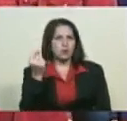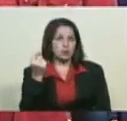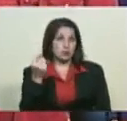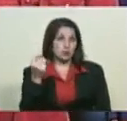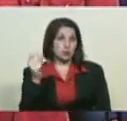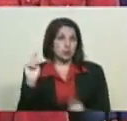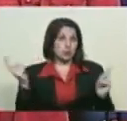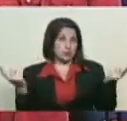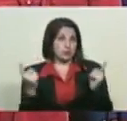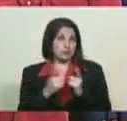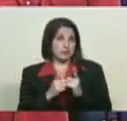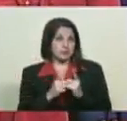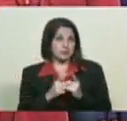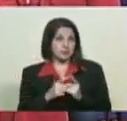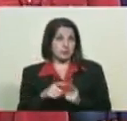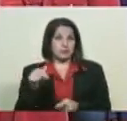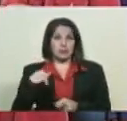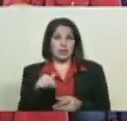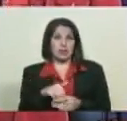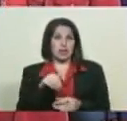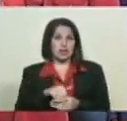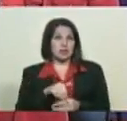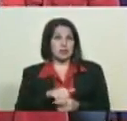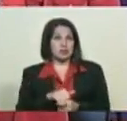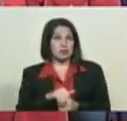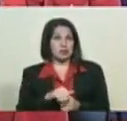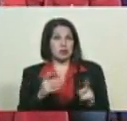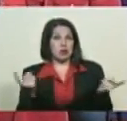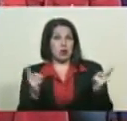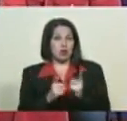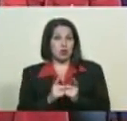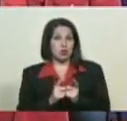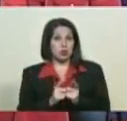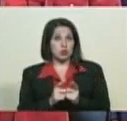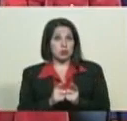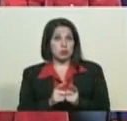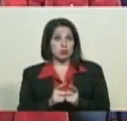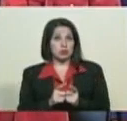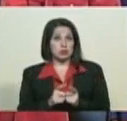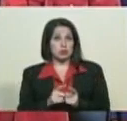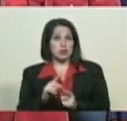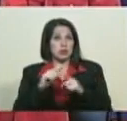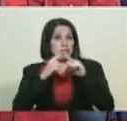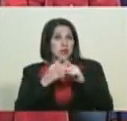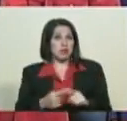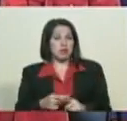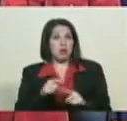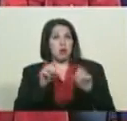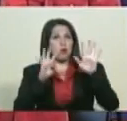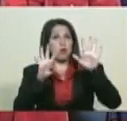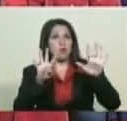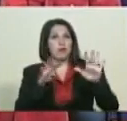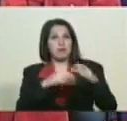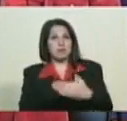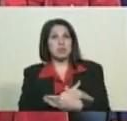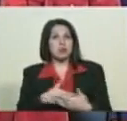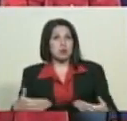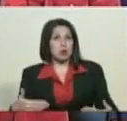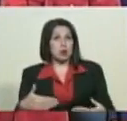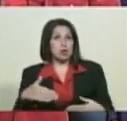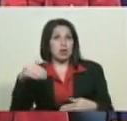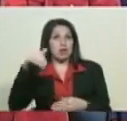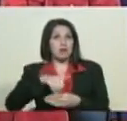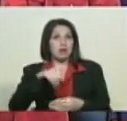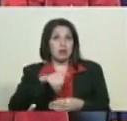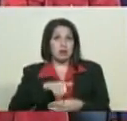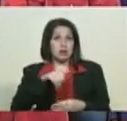cortos. En este tipo de elecciones se van a quedar cortos. Según nuestros cálculos, más de 9 millones de venezolanos